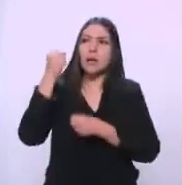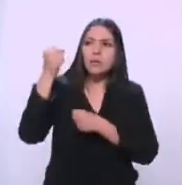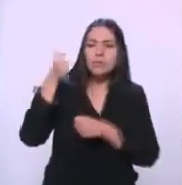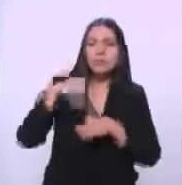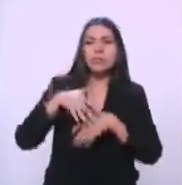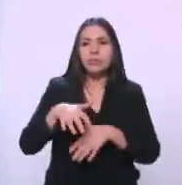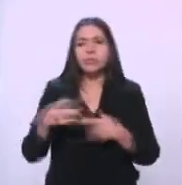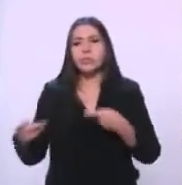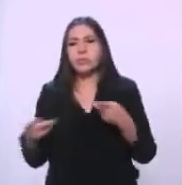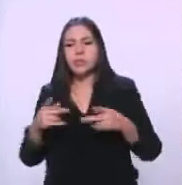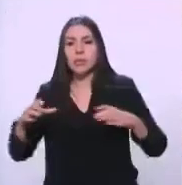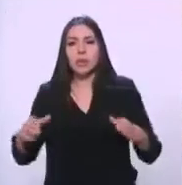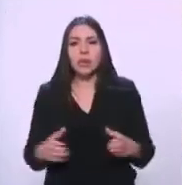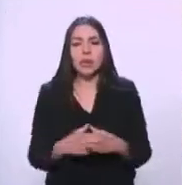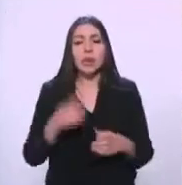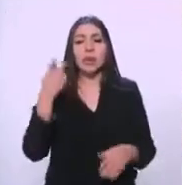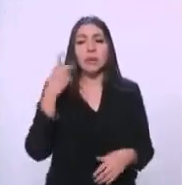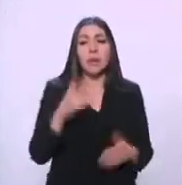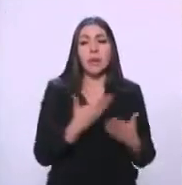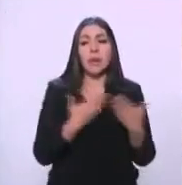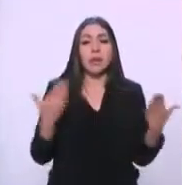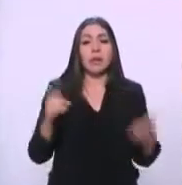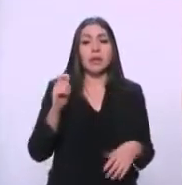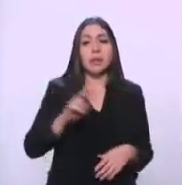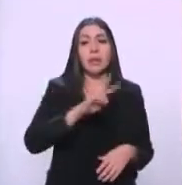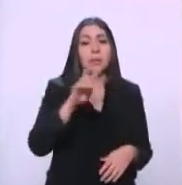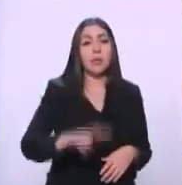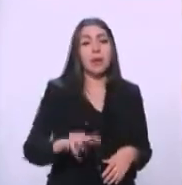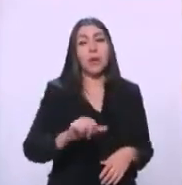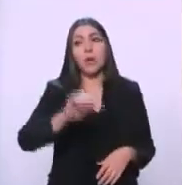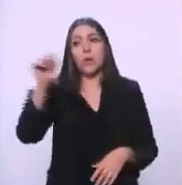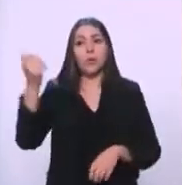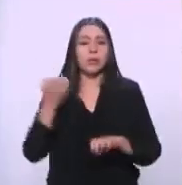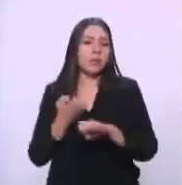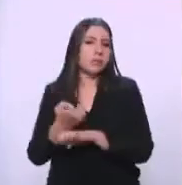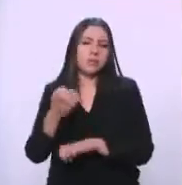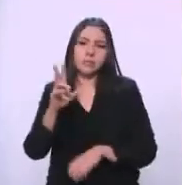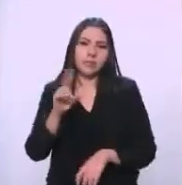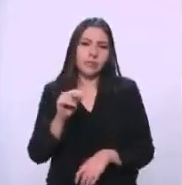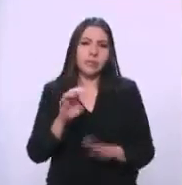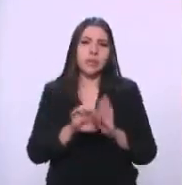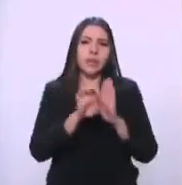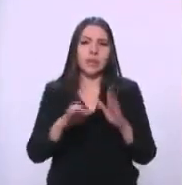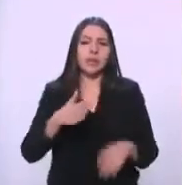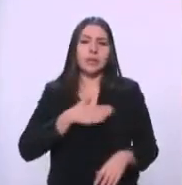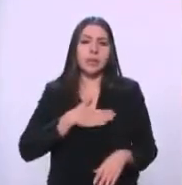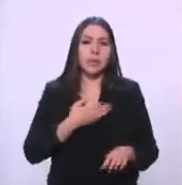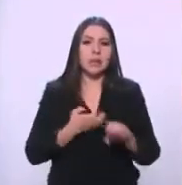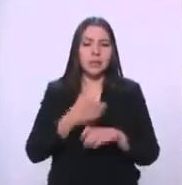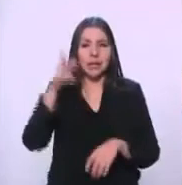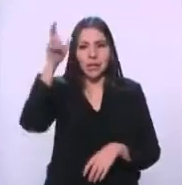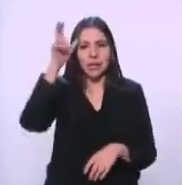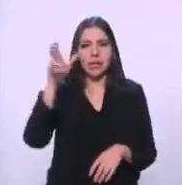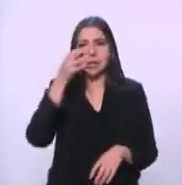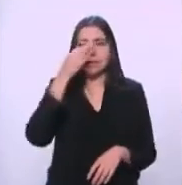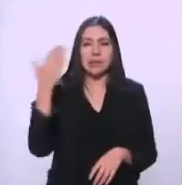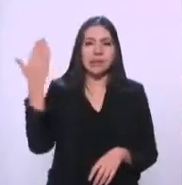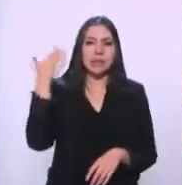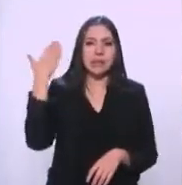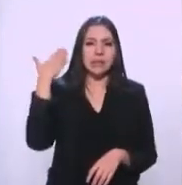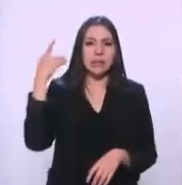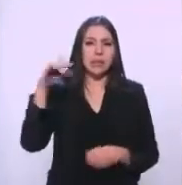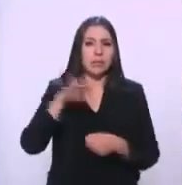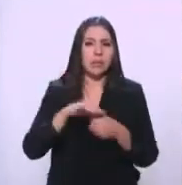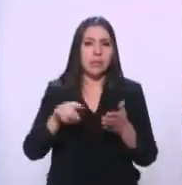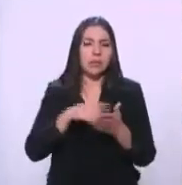organizarse, pero sí no es una realidad en otros estados de la República. Hablo, por ejemplo, de mi estado, de Hidalgo, que recientemente hubo elecciones en